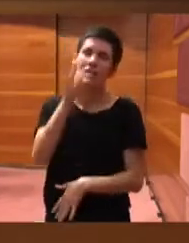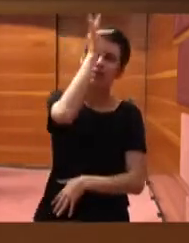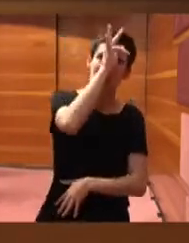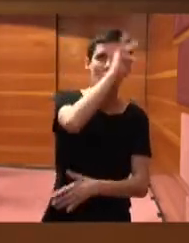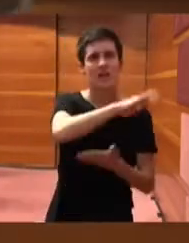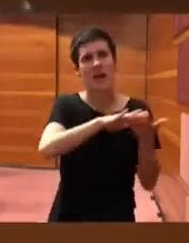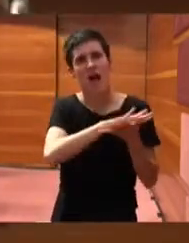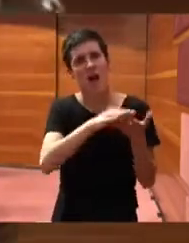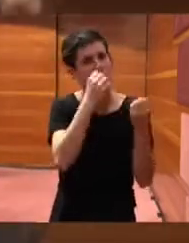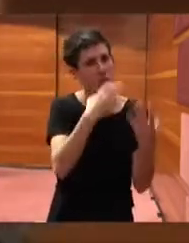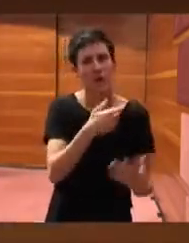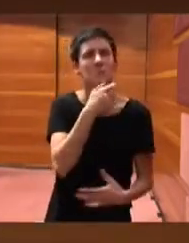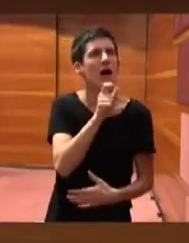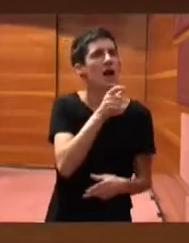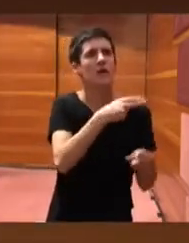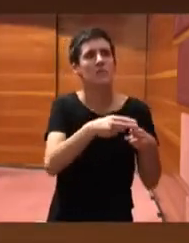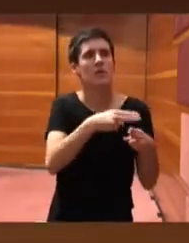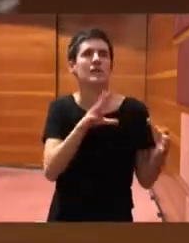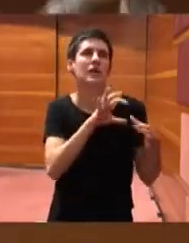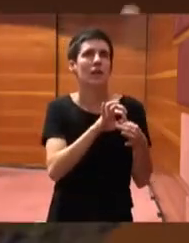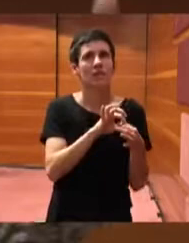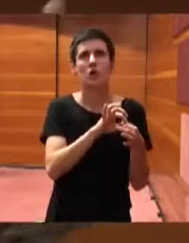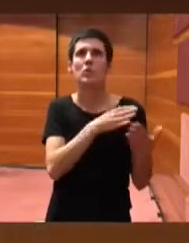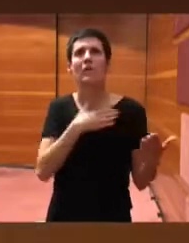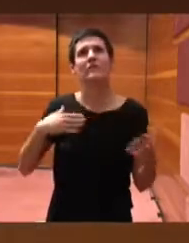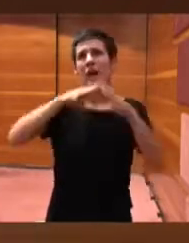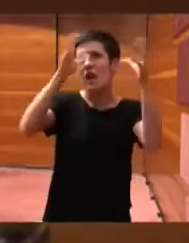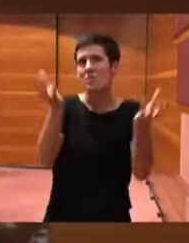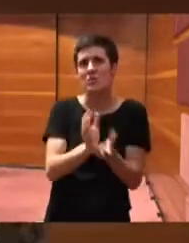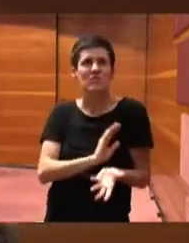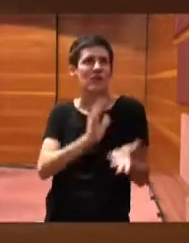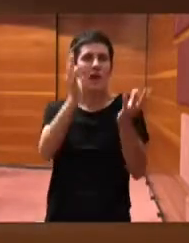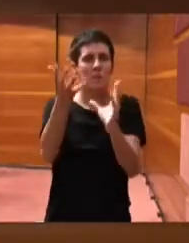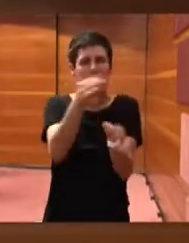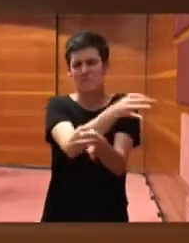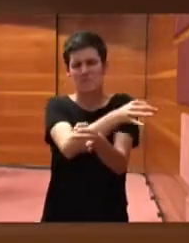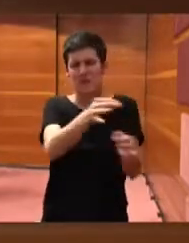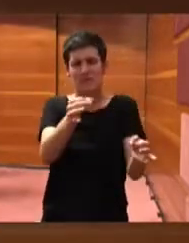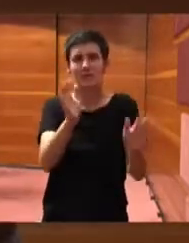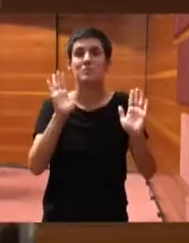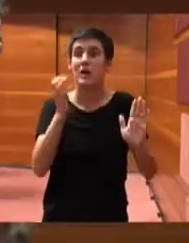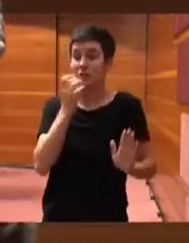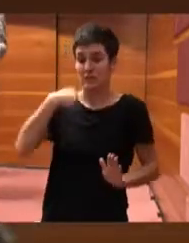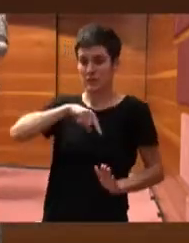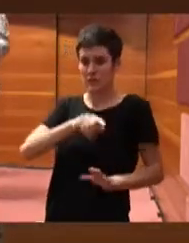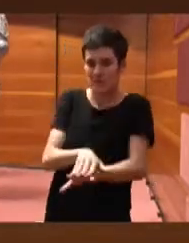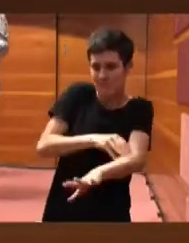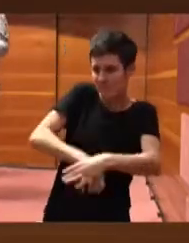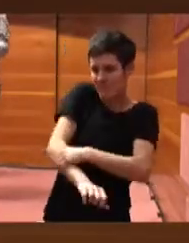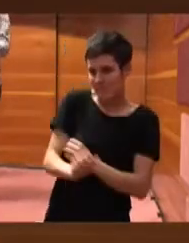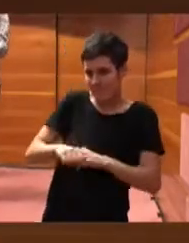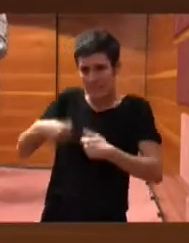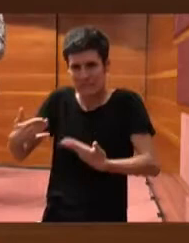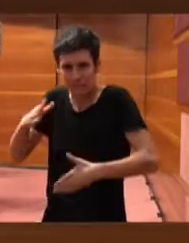bien, que las palabras y la política y el querer cambiar el mundo está fenomenal, pero que si no nos ponemos manos a la obra no